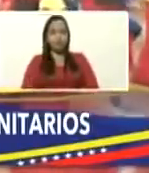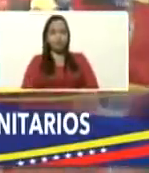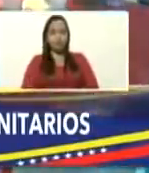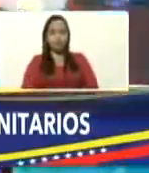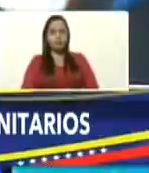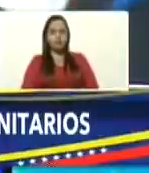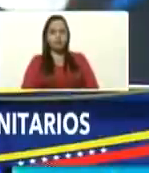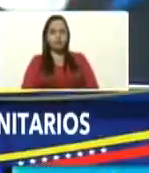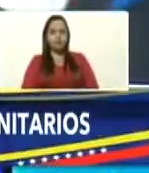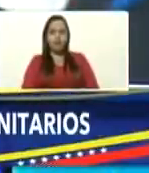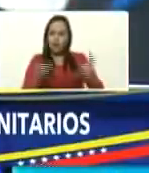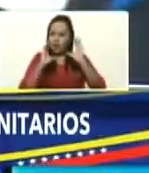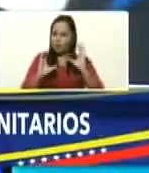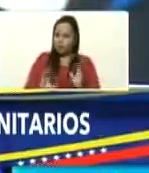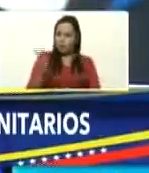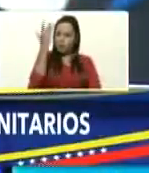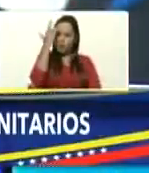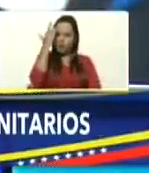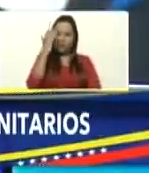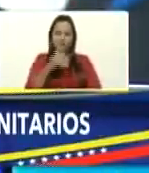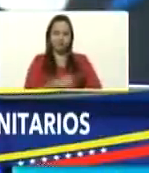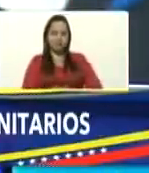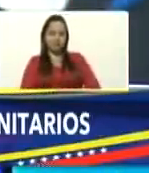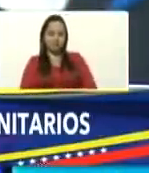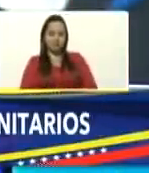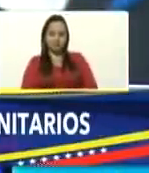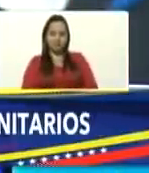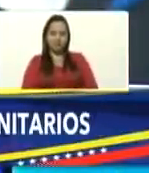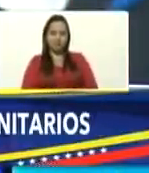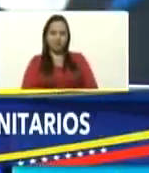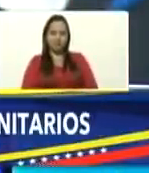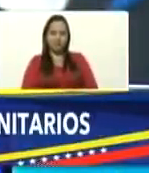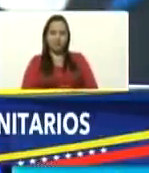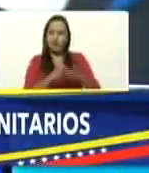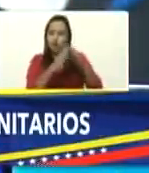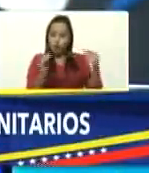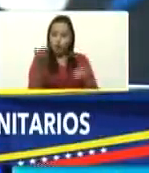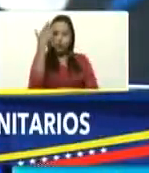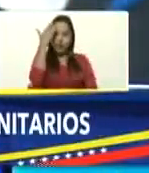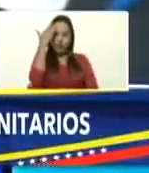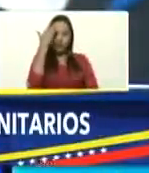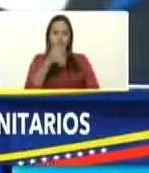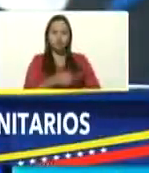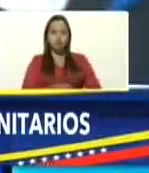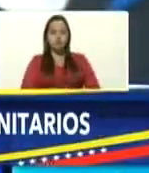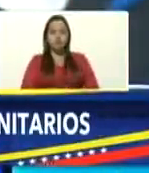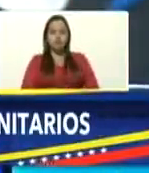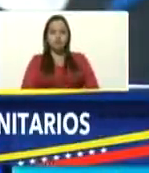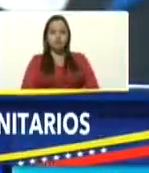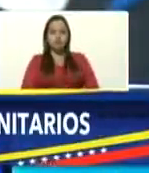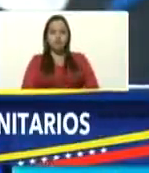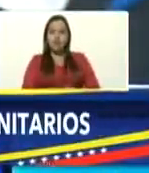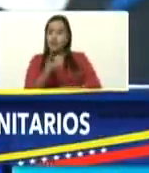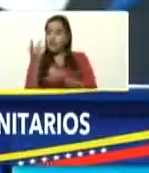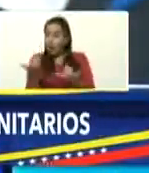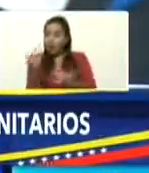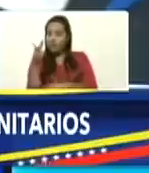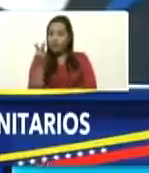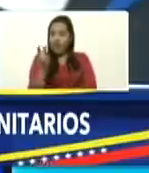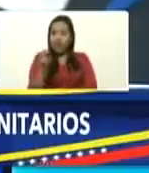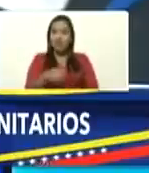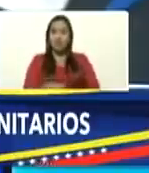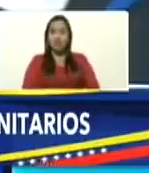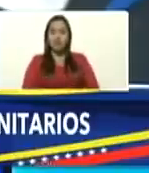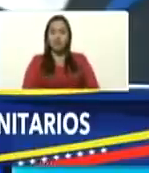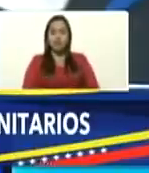y el cuerpo lo sabe, y todos lo sabemos, que es viernes, son